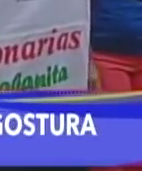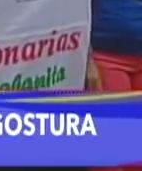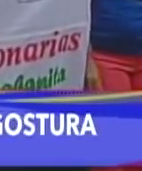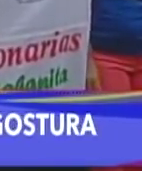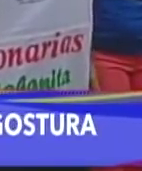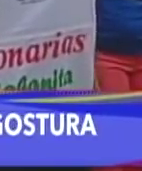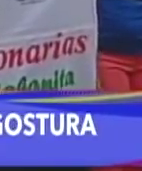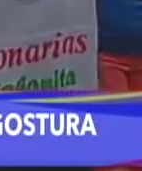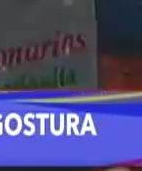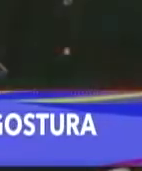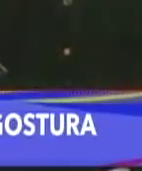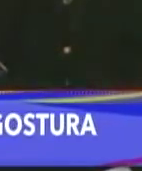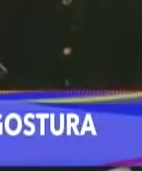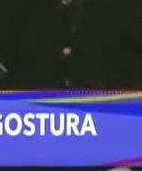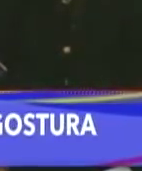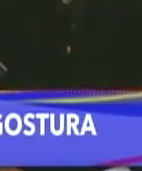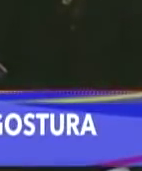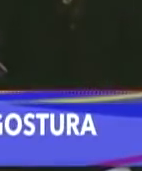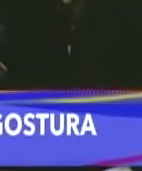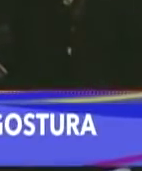Qué grande y gloriosa la historia